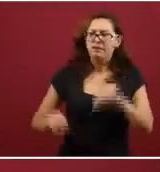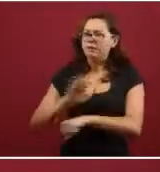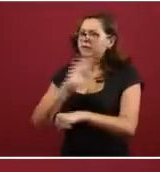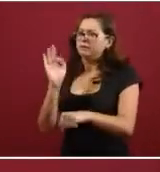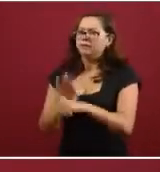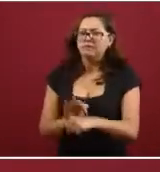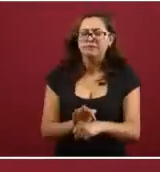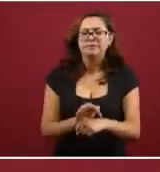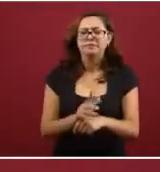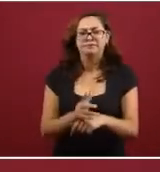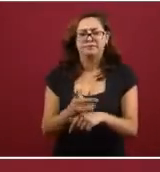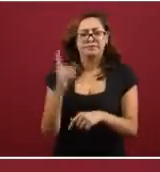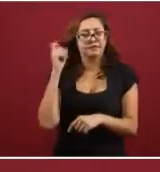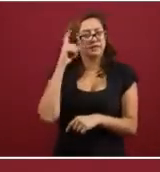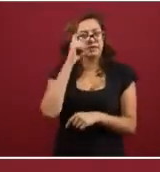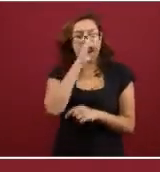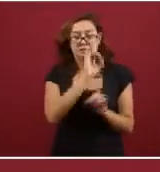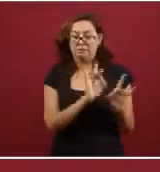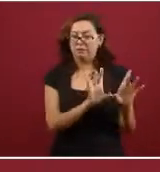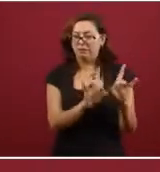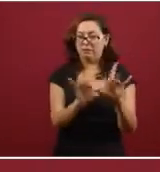creo que